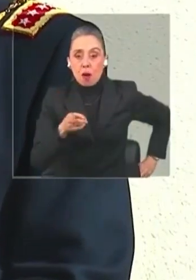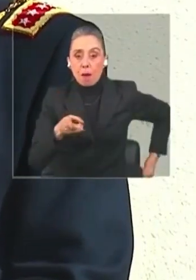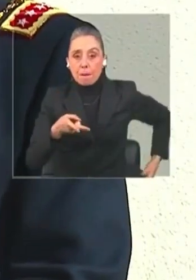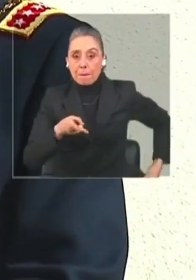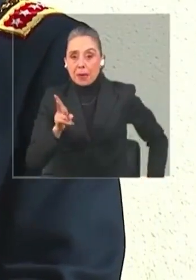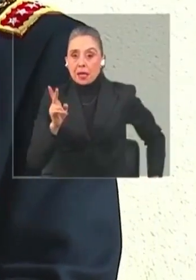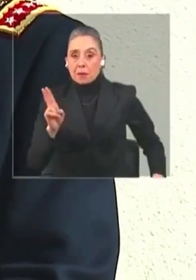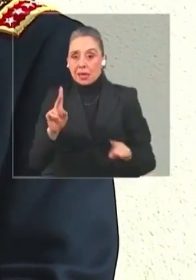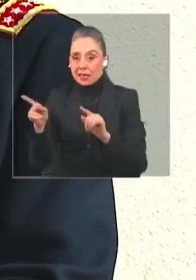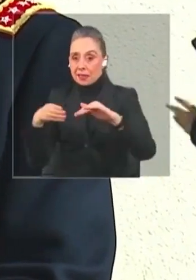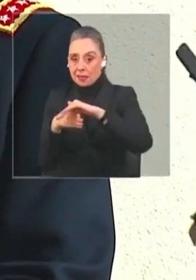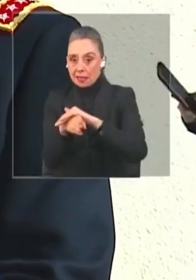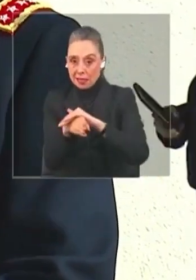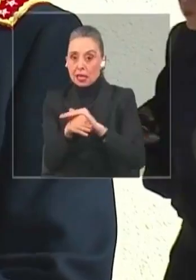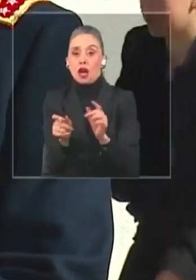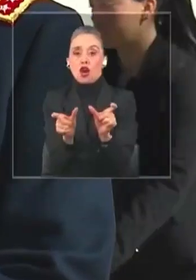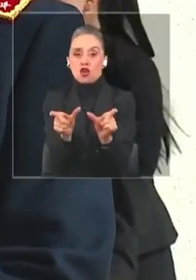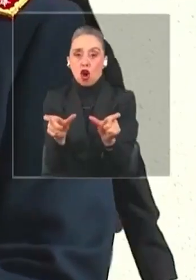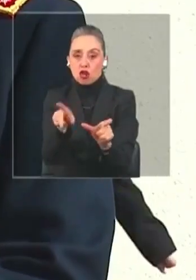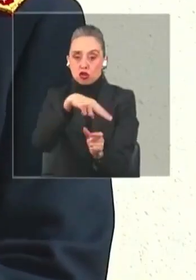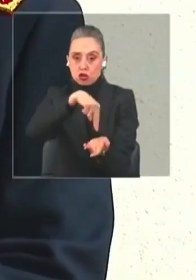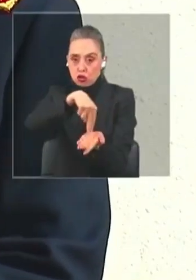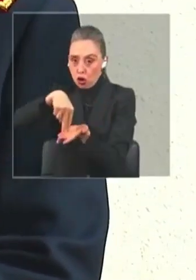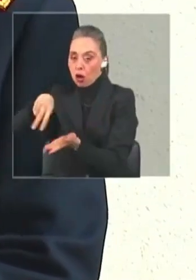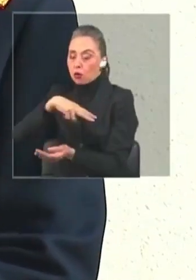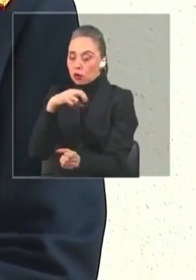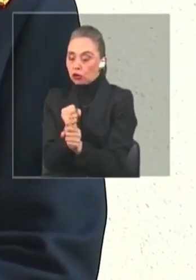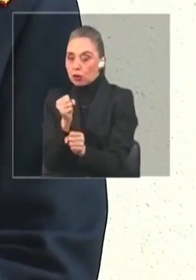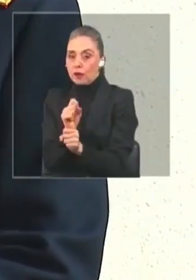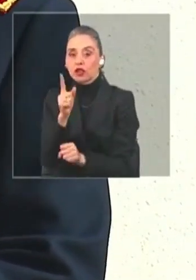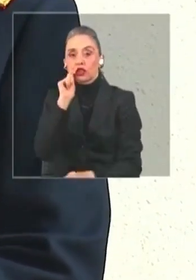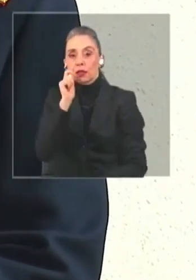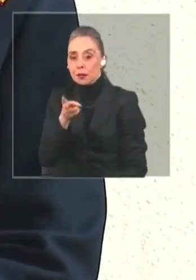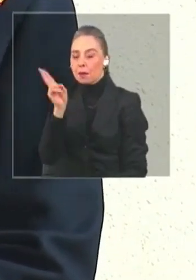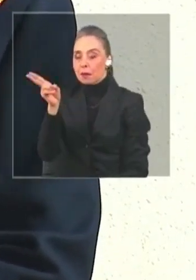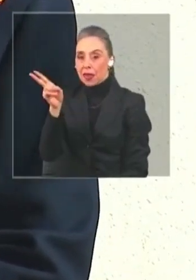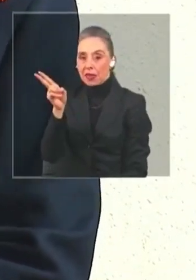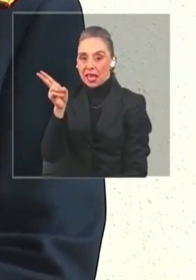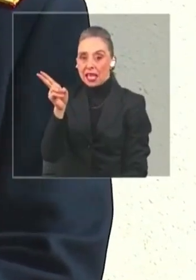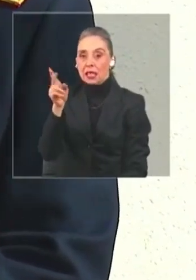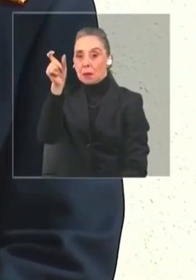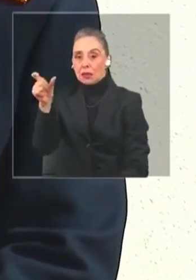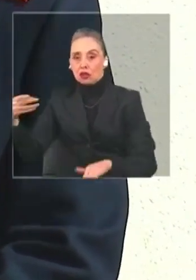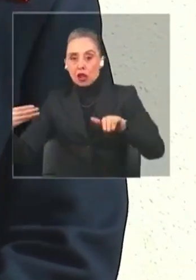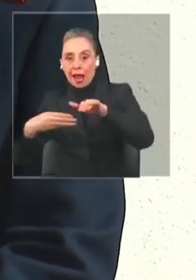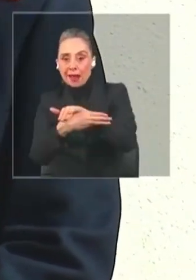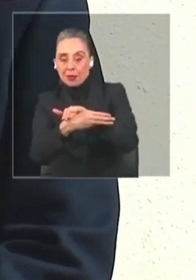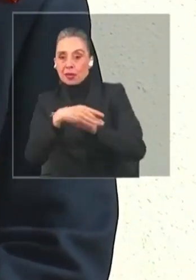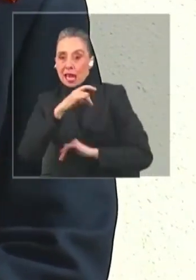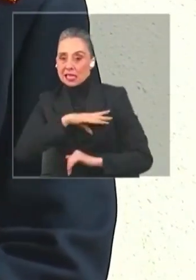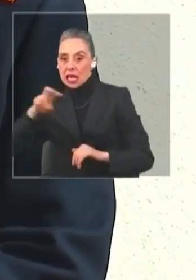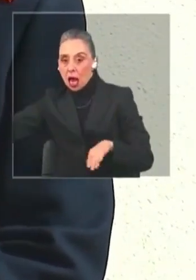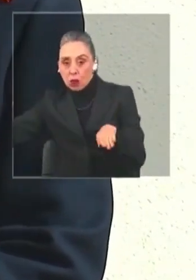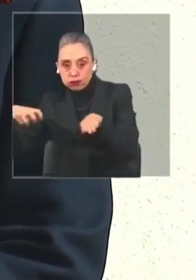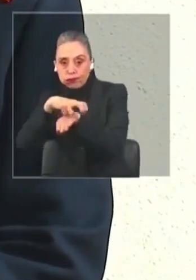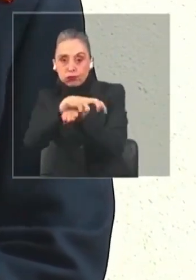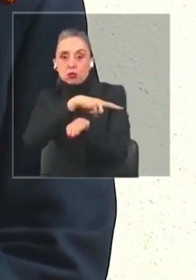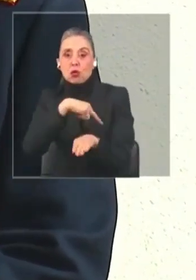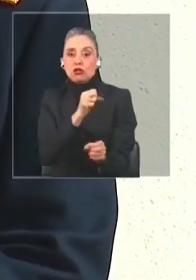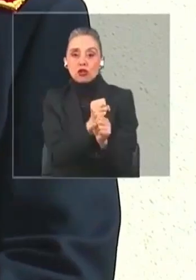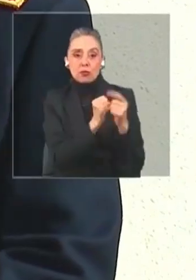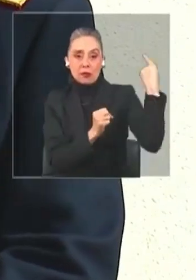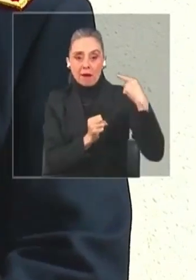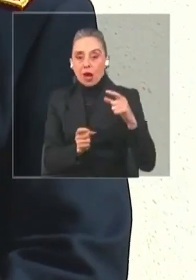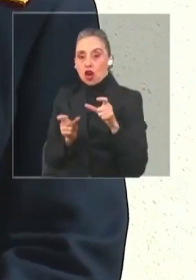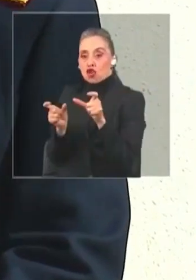y que son los que estamos controlando. Nuestra tarea no es impedir físicamente el acceso. Nuestra tarea hoy día es controlar el